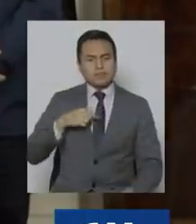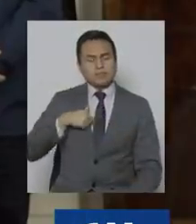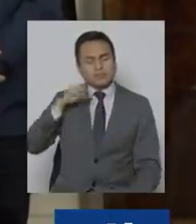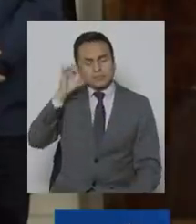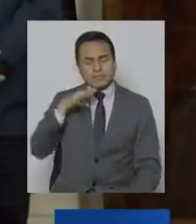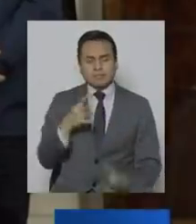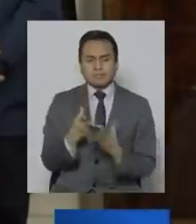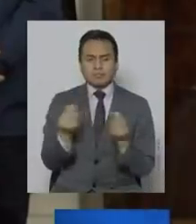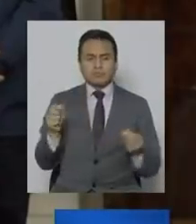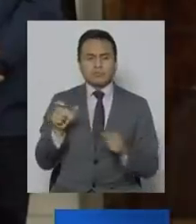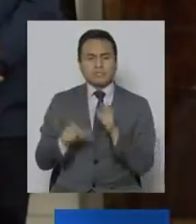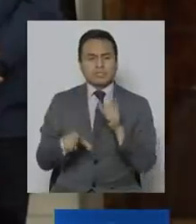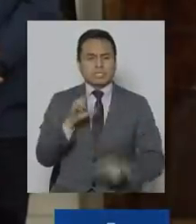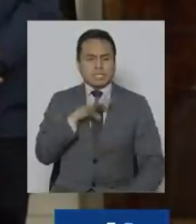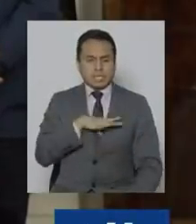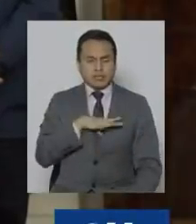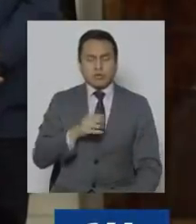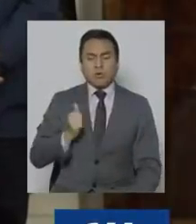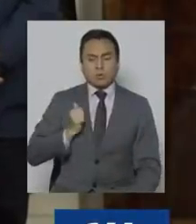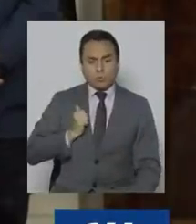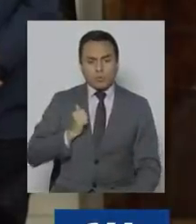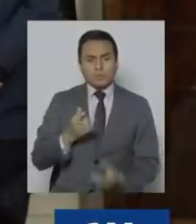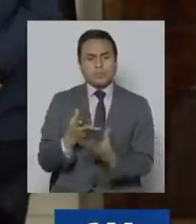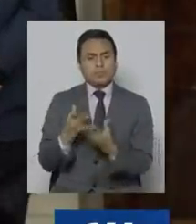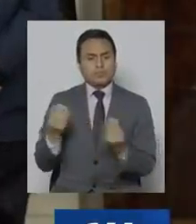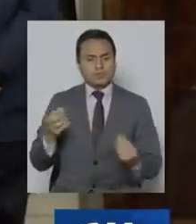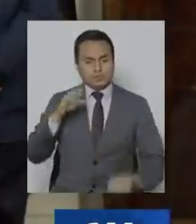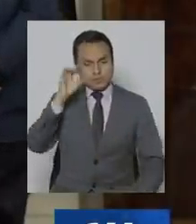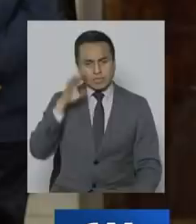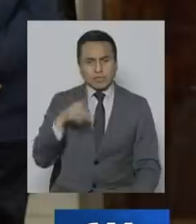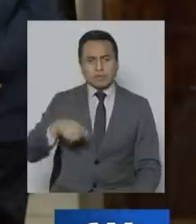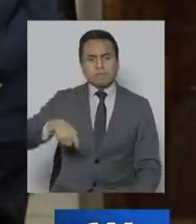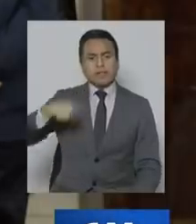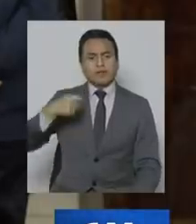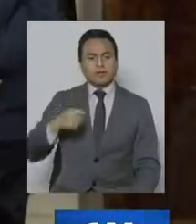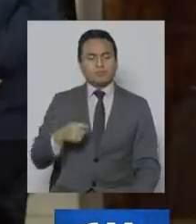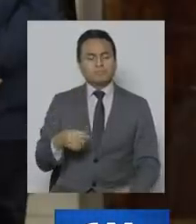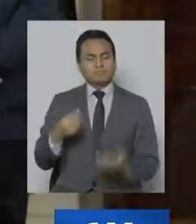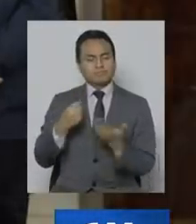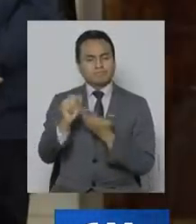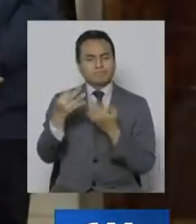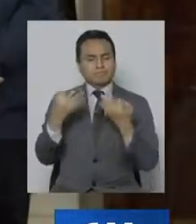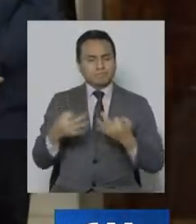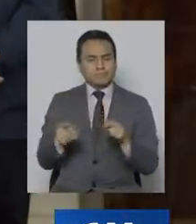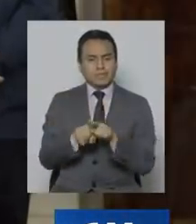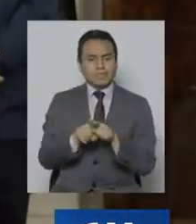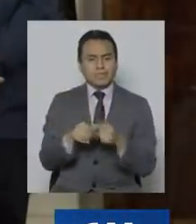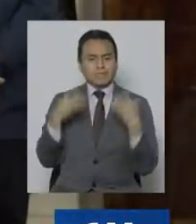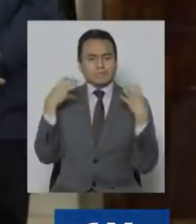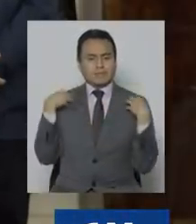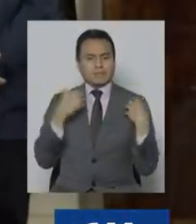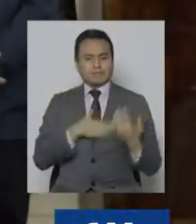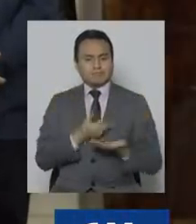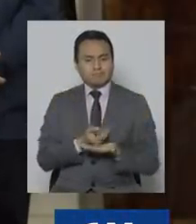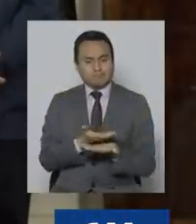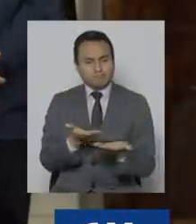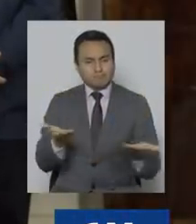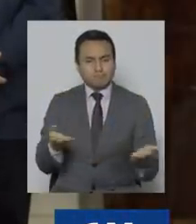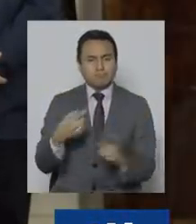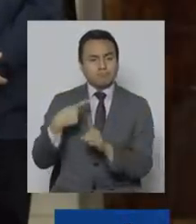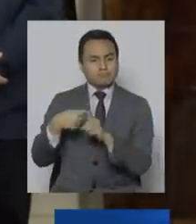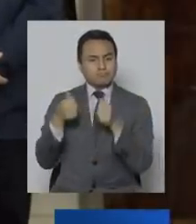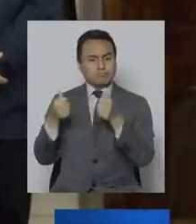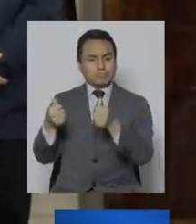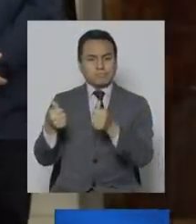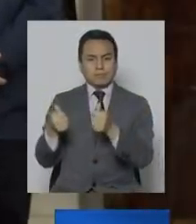inmensa mayoría de los chilenos las está cumpliendo y valoro y aprecio ese acto de responsabilidad y solidaridad.